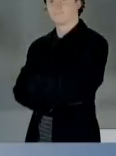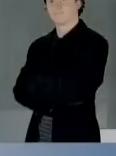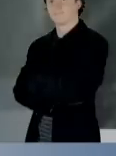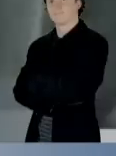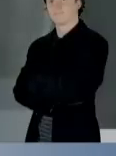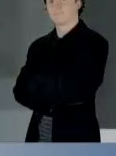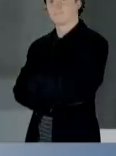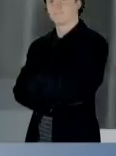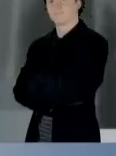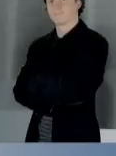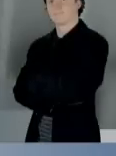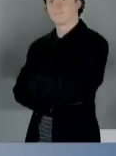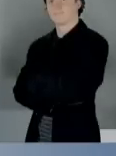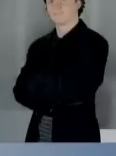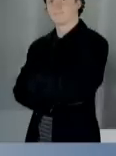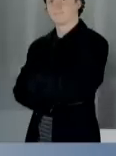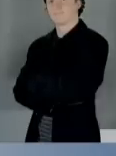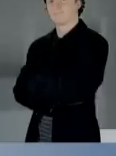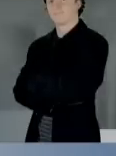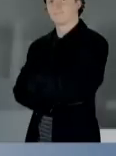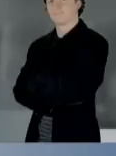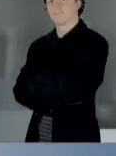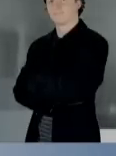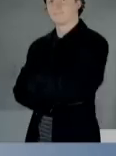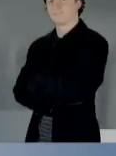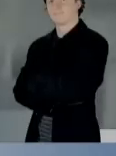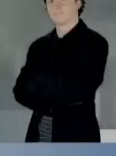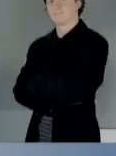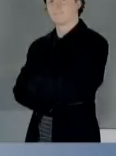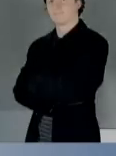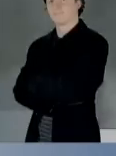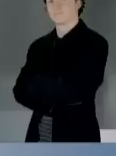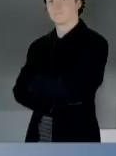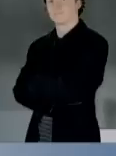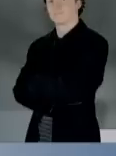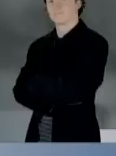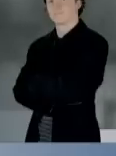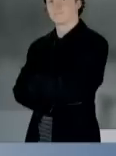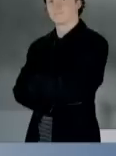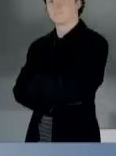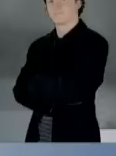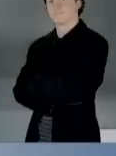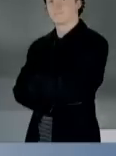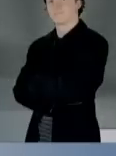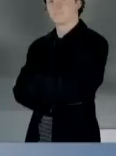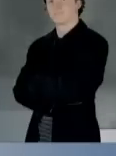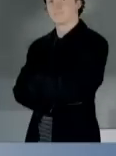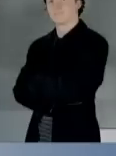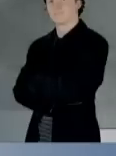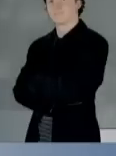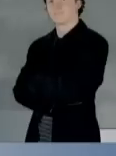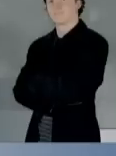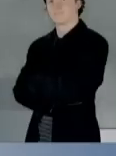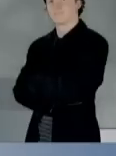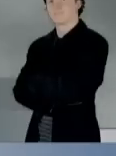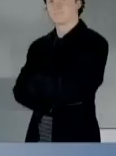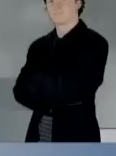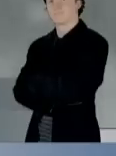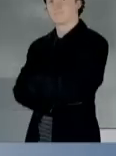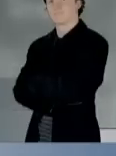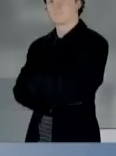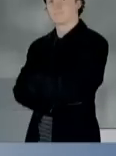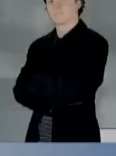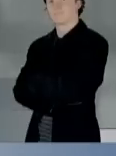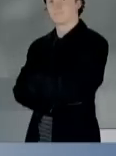algunas de las personas que sufrieron La dictadura estoy pensando particularmente en el mundo socialista cuyo partido hasta el golpe era un